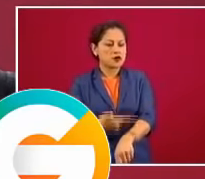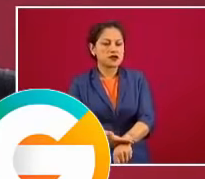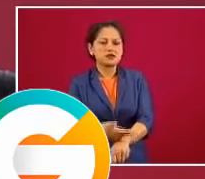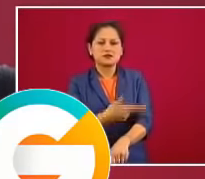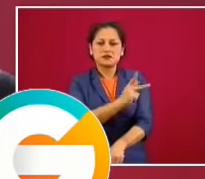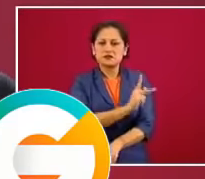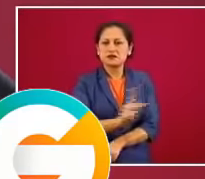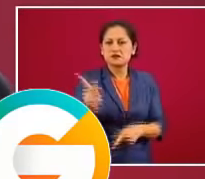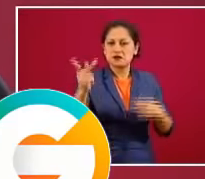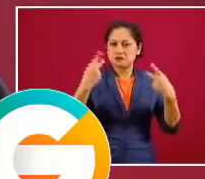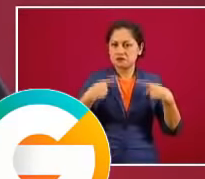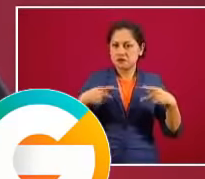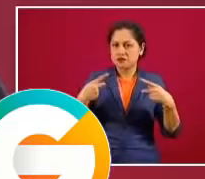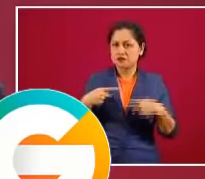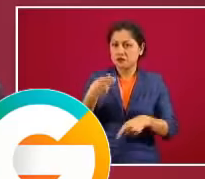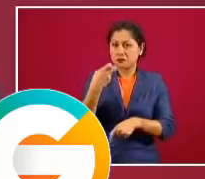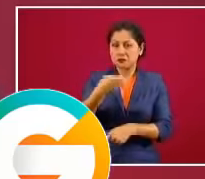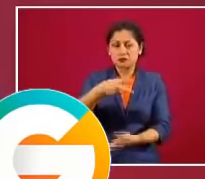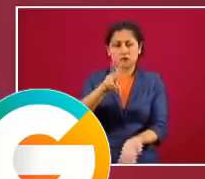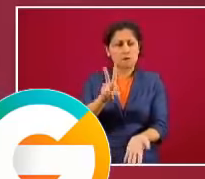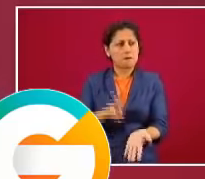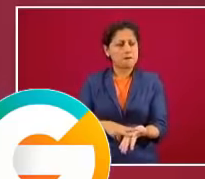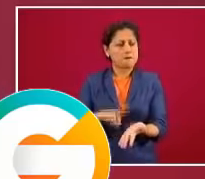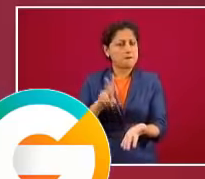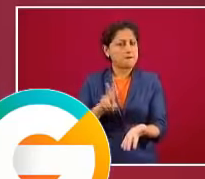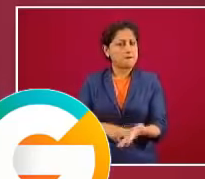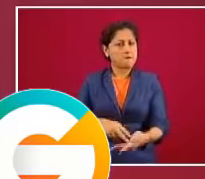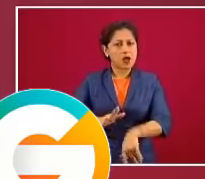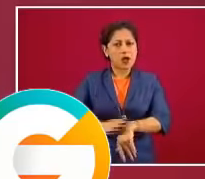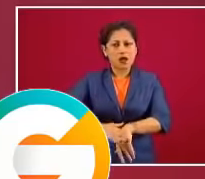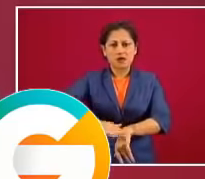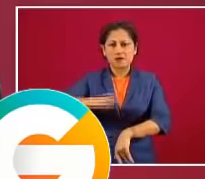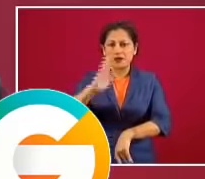La mayor riqueza de México es la honestidad de su pueblo.